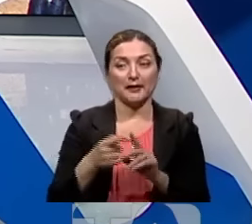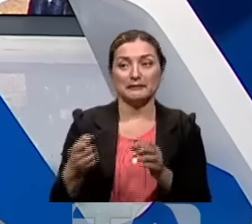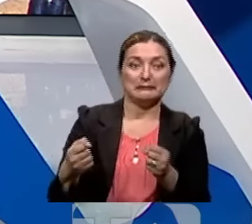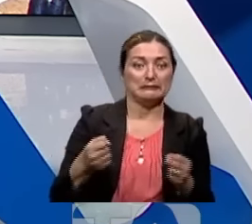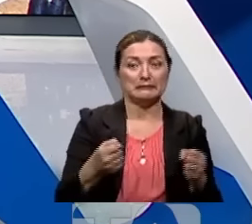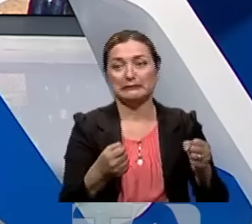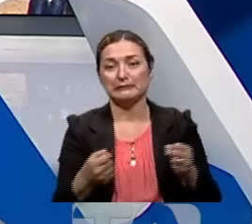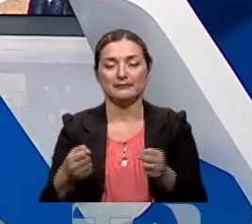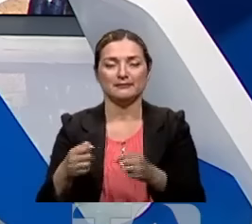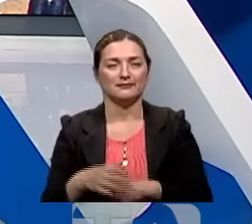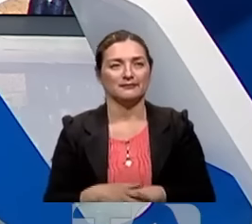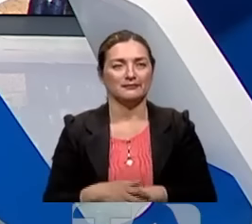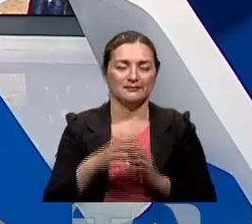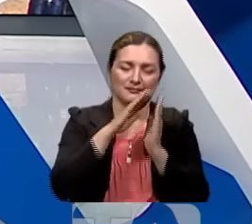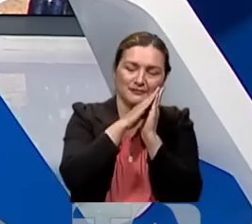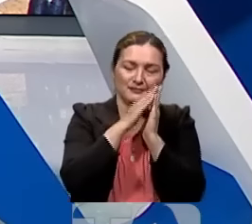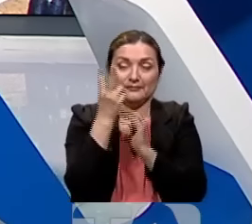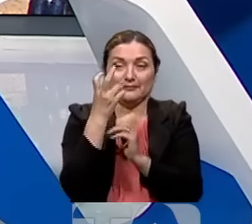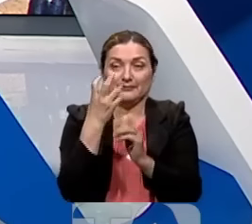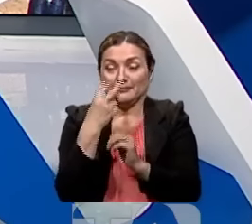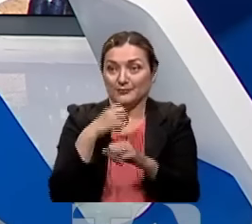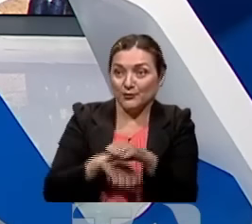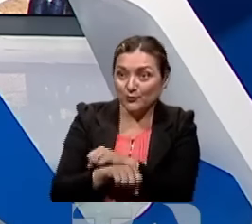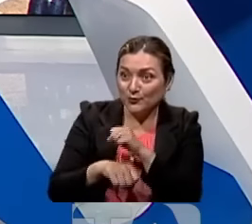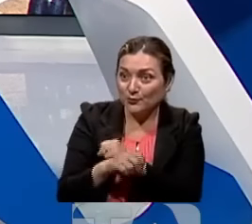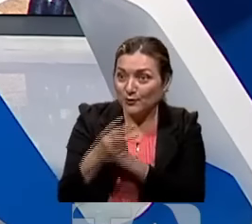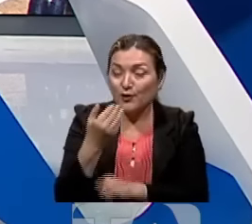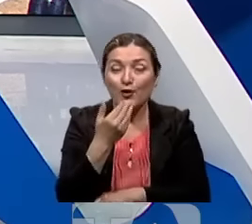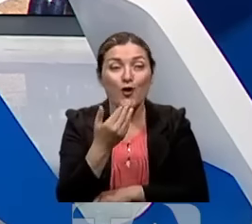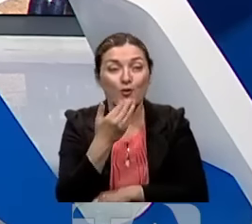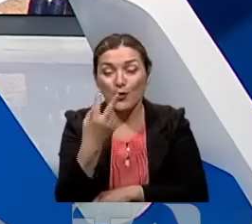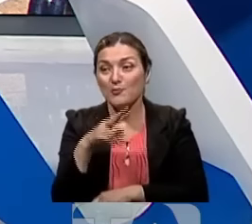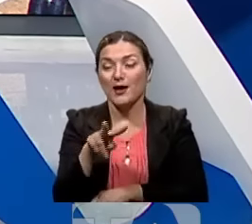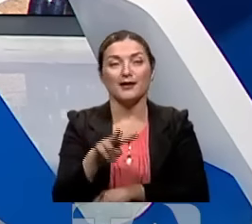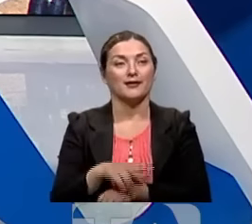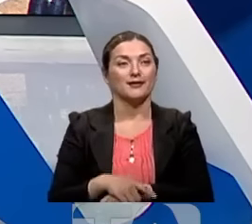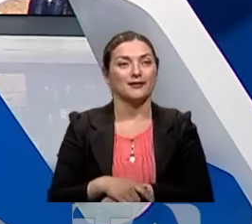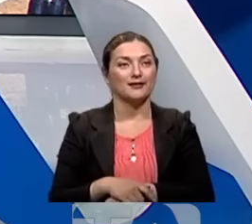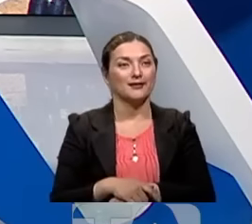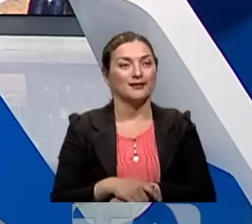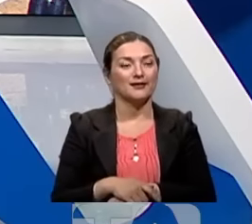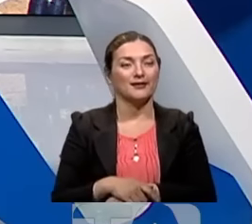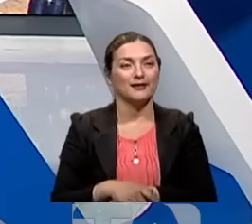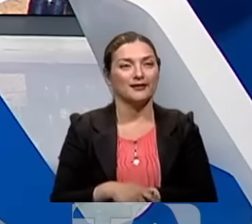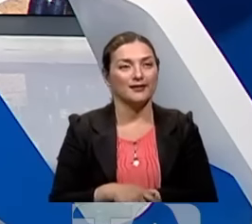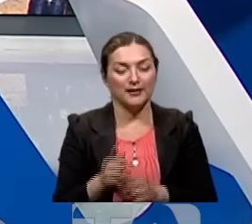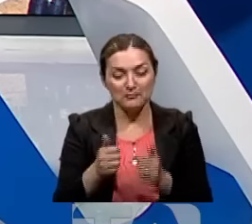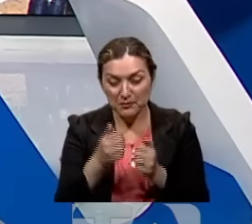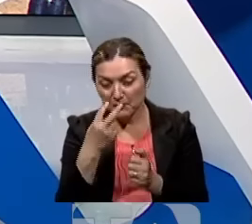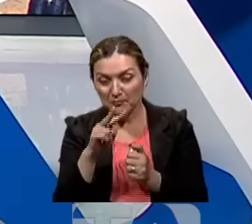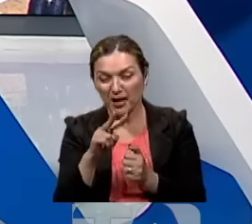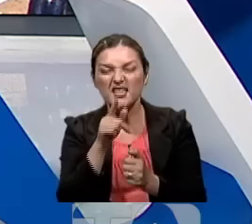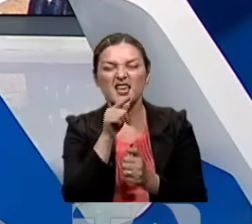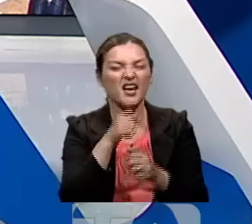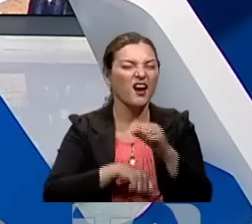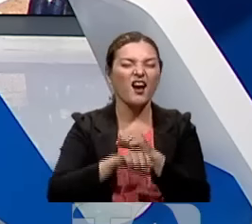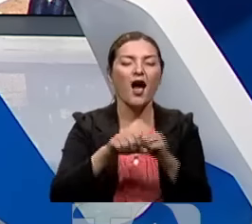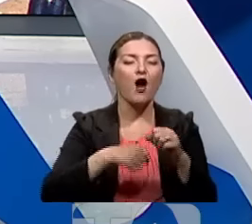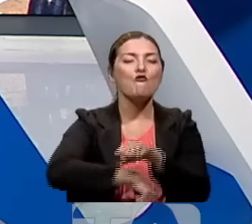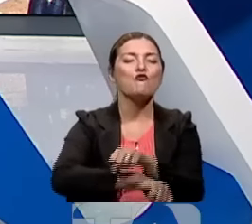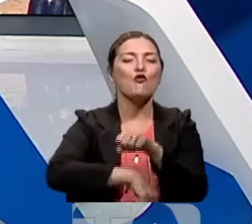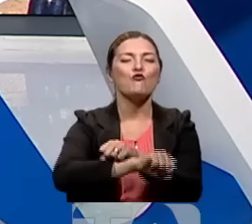ya hago? Me desperté a las 12 a ver qué tal nos fue en el fútbol. Porque ya había luz. Entonces, en cambio, yo no tuve luz de